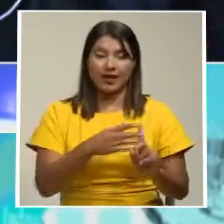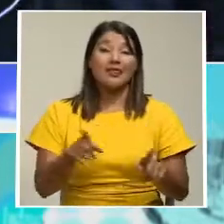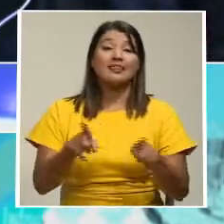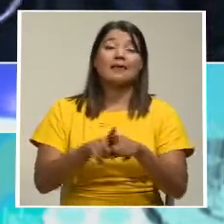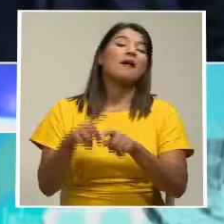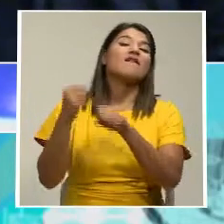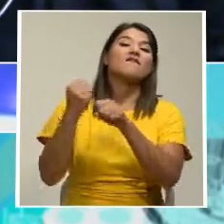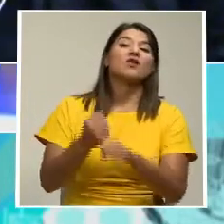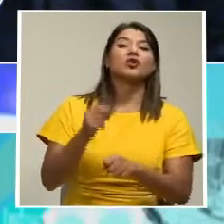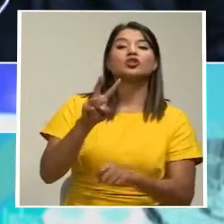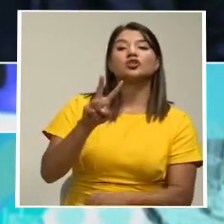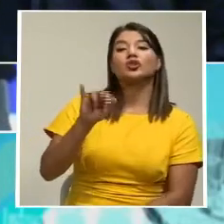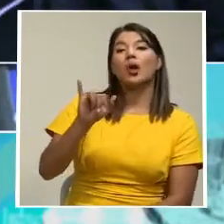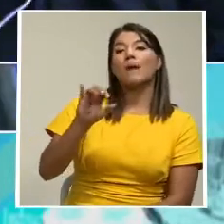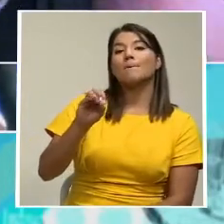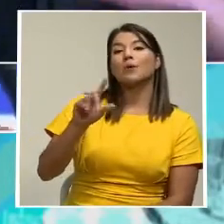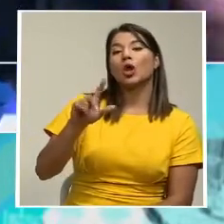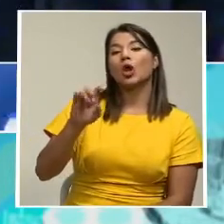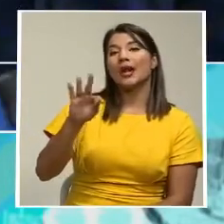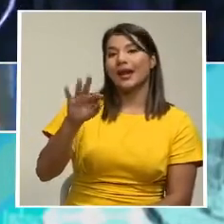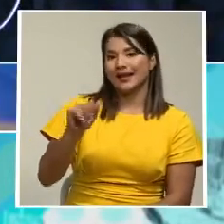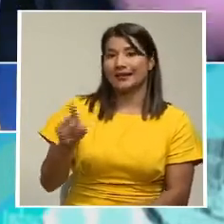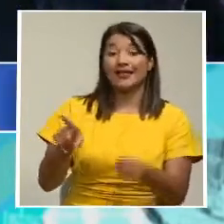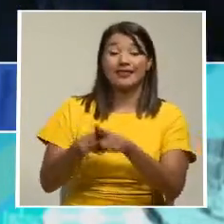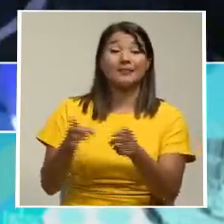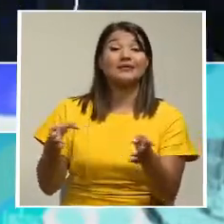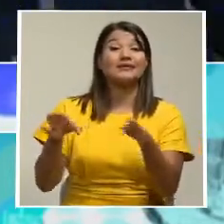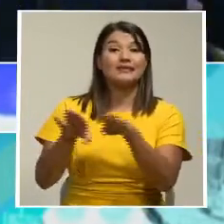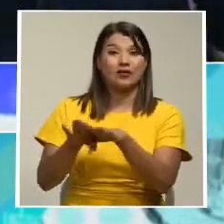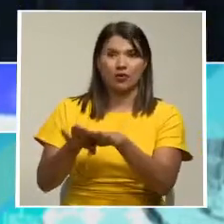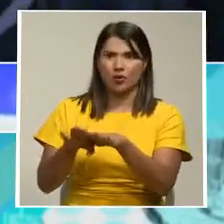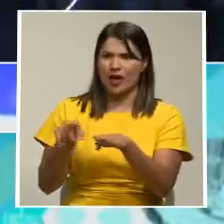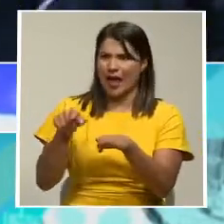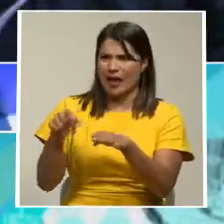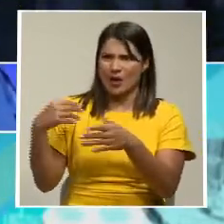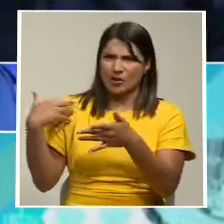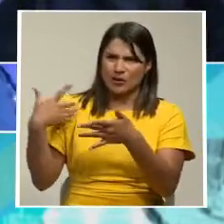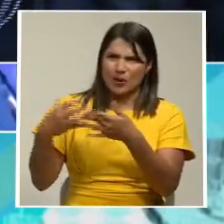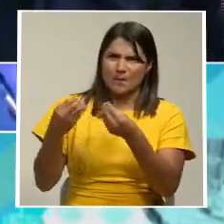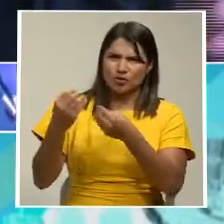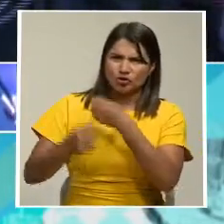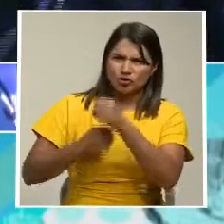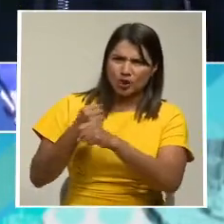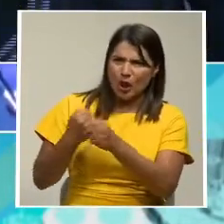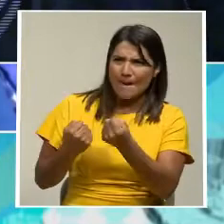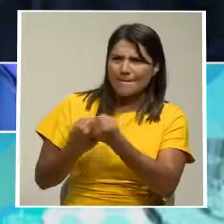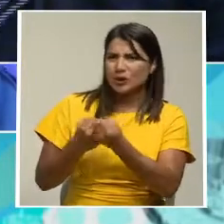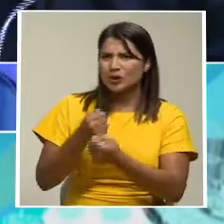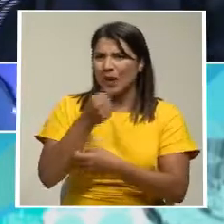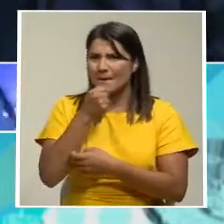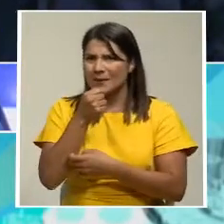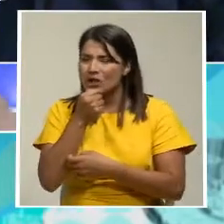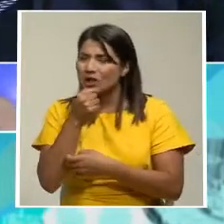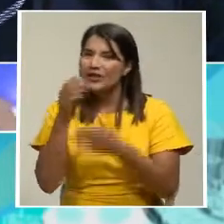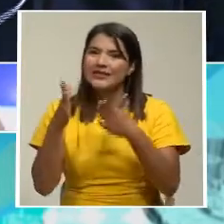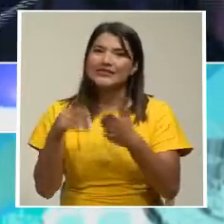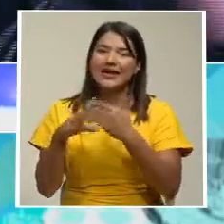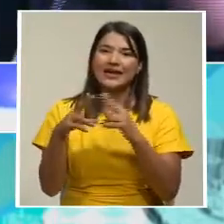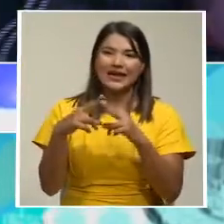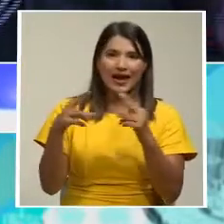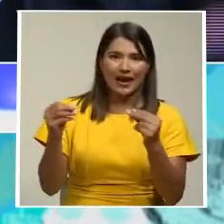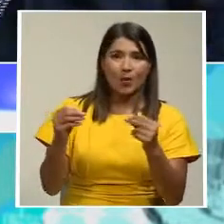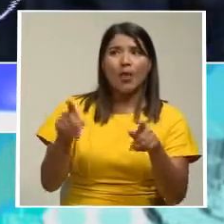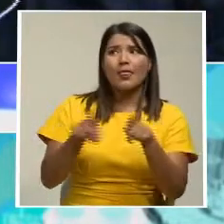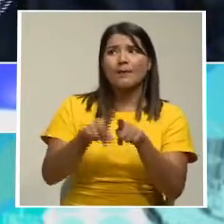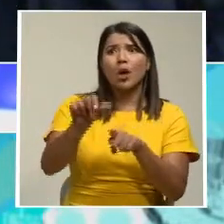Violeta Barrios de Chamorro cerró también después de muchos años apoyando el periodismo, a los periodistas en Nicaragua, y hay otras